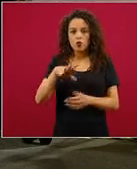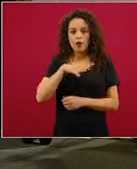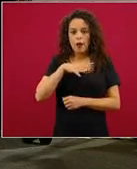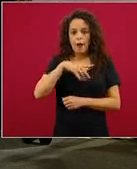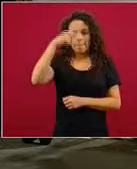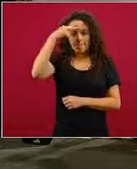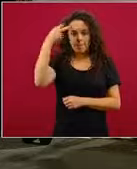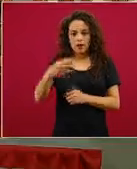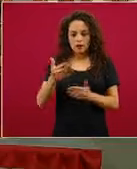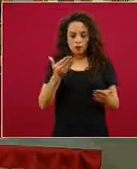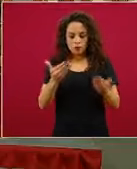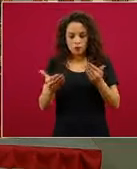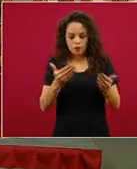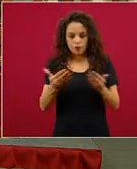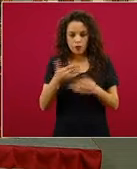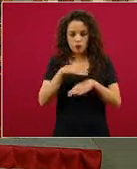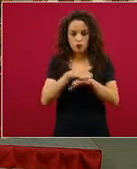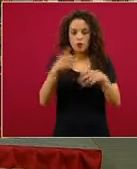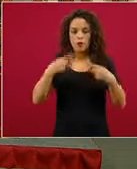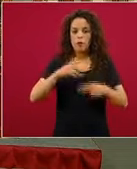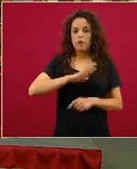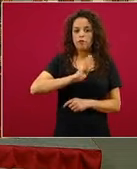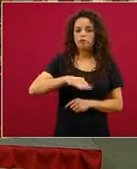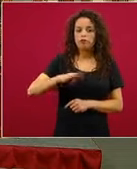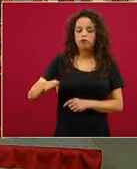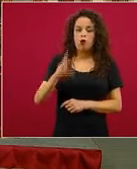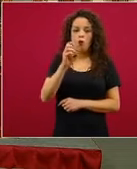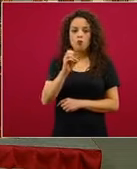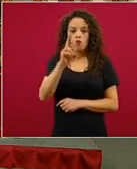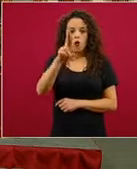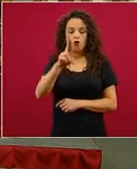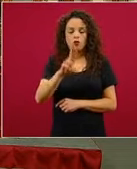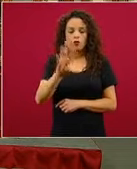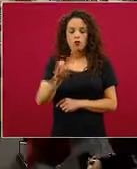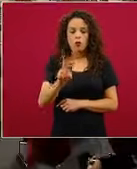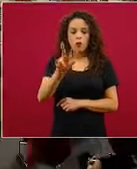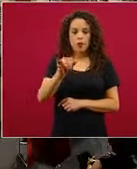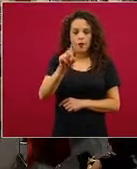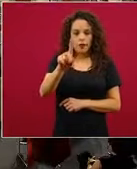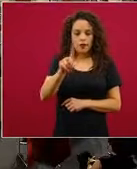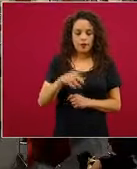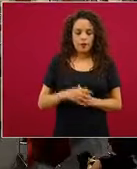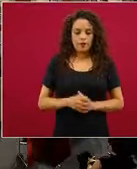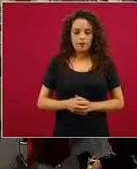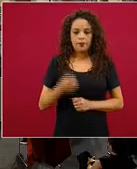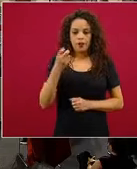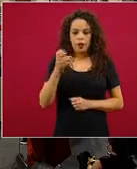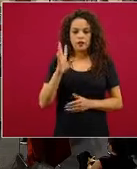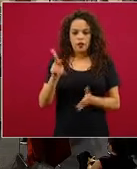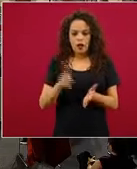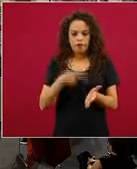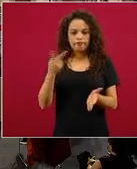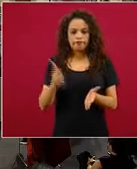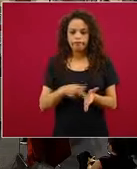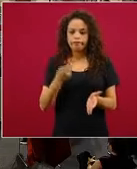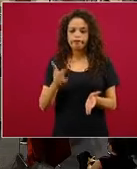internacional de la mortalidad por COVID. Esta cifra ha sido repetida, parece